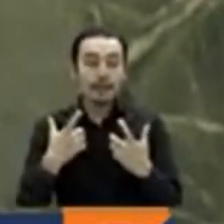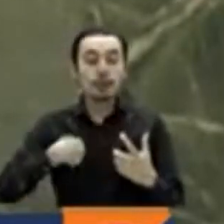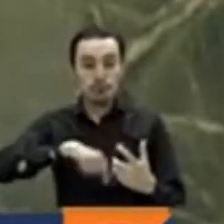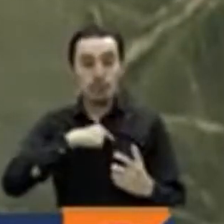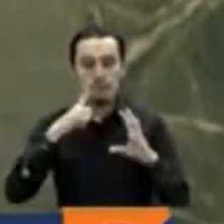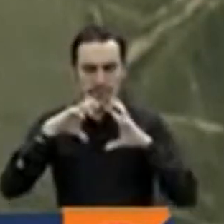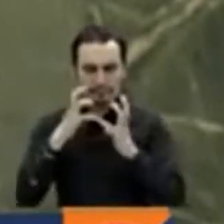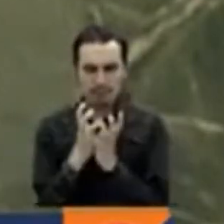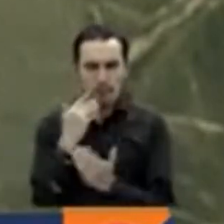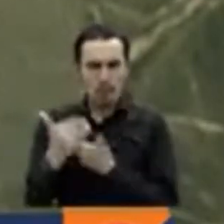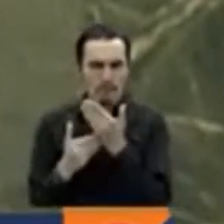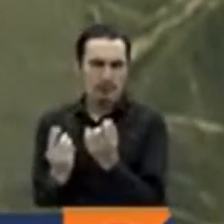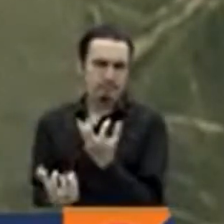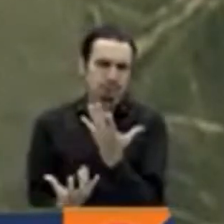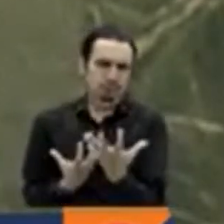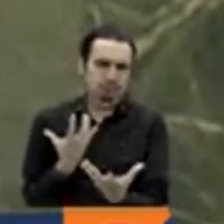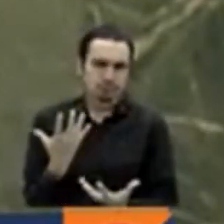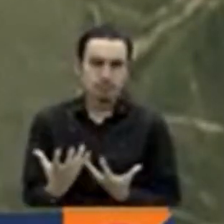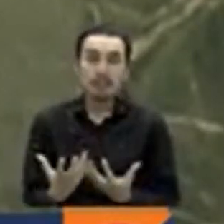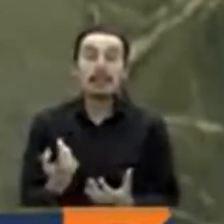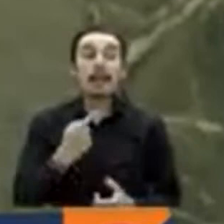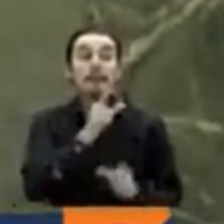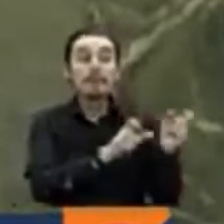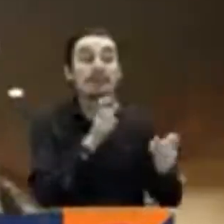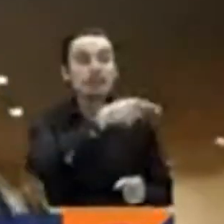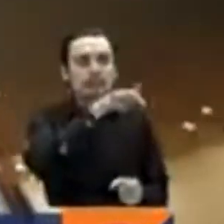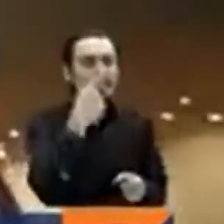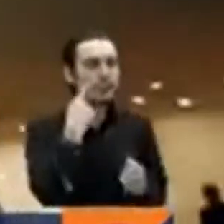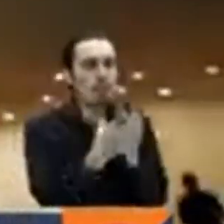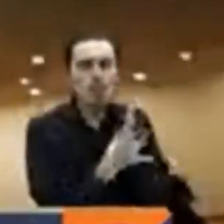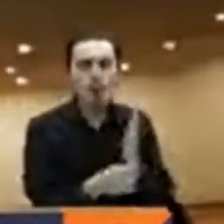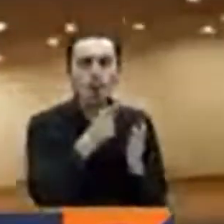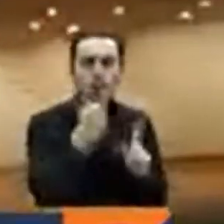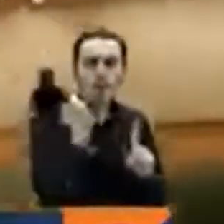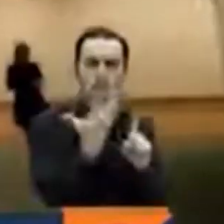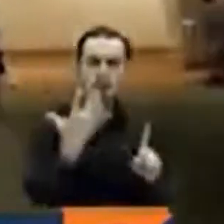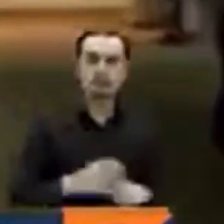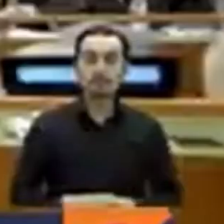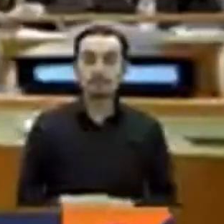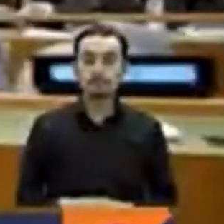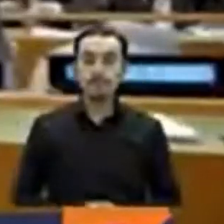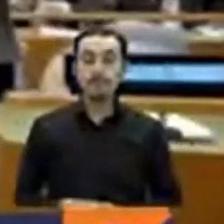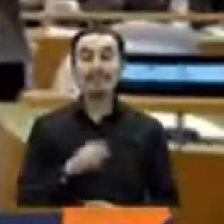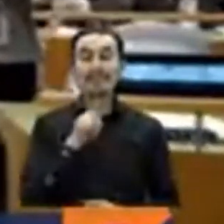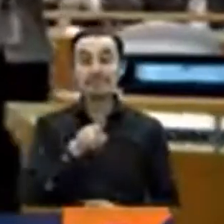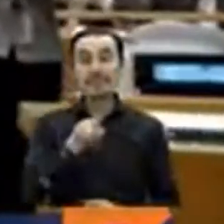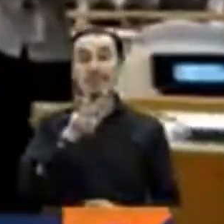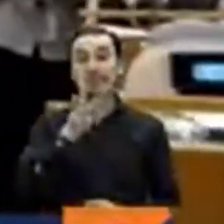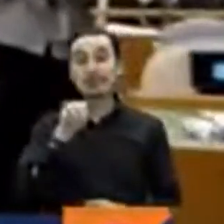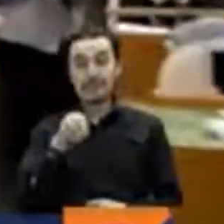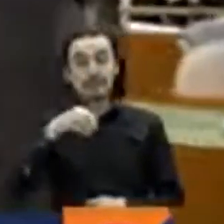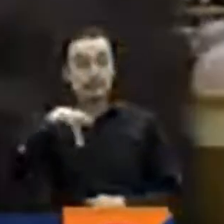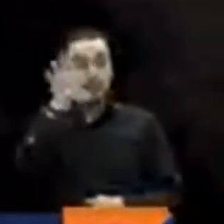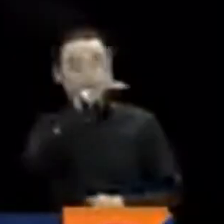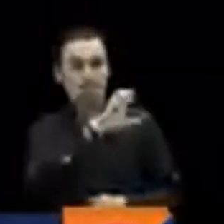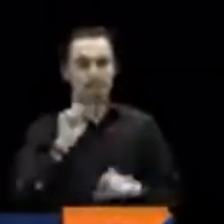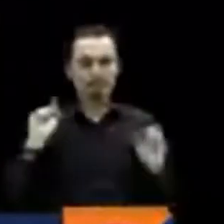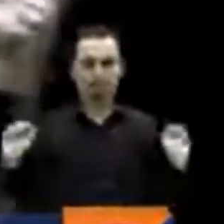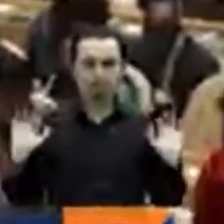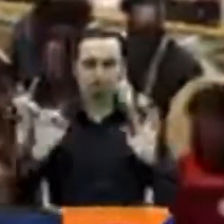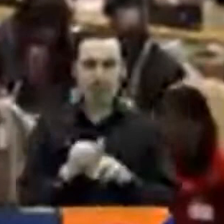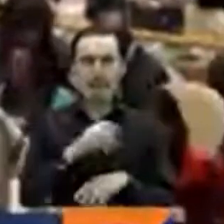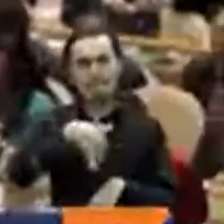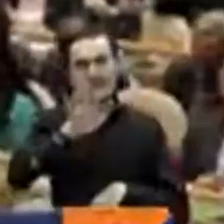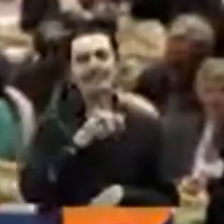está ardiendo. La gente, los más vulnerables, son los que más sufren. El conclave de más de 130 naciones vuelve a ser un encuentro